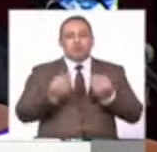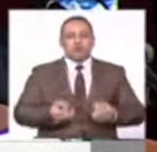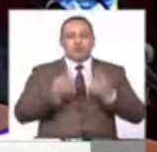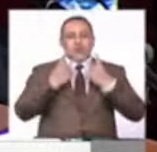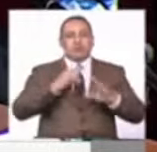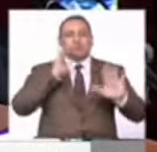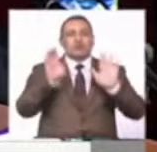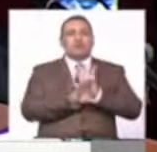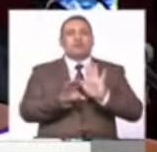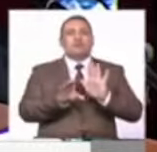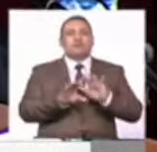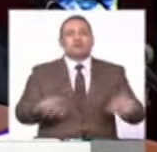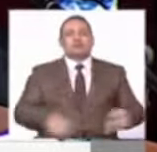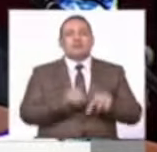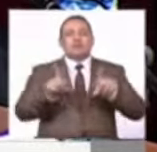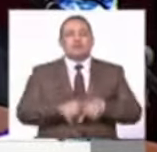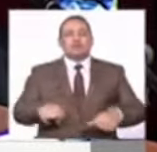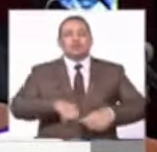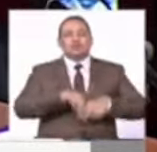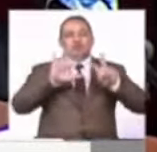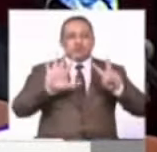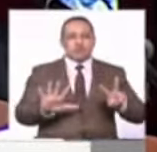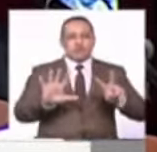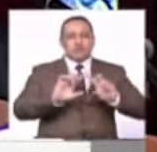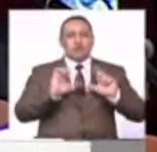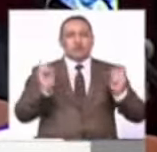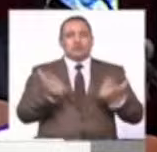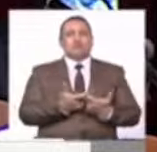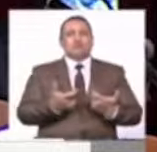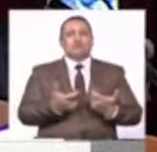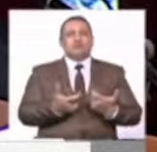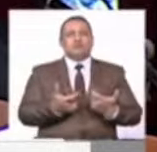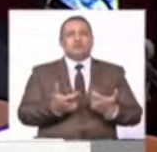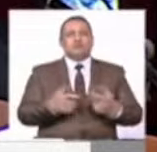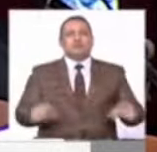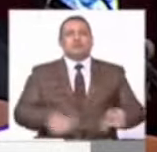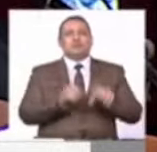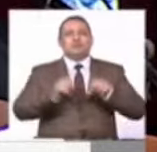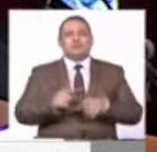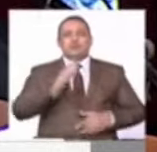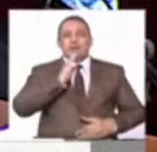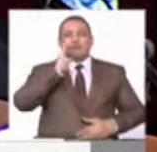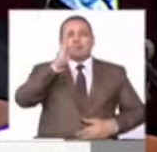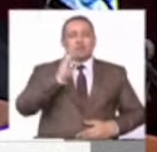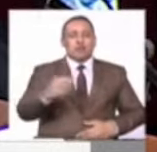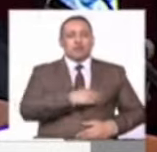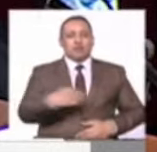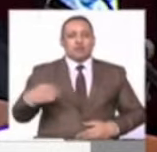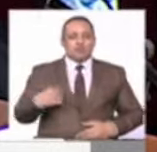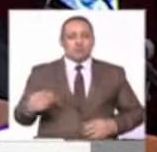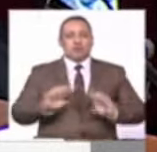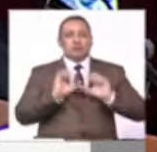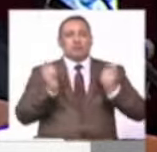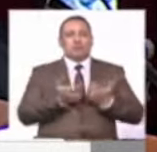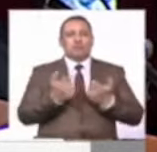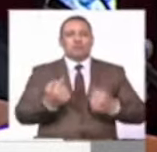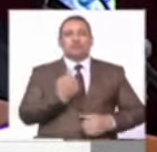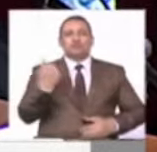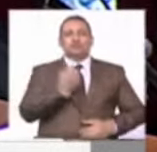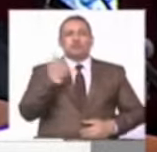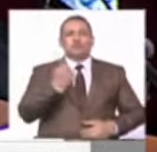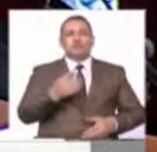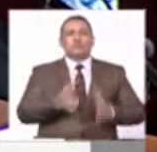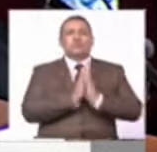por ejemplo de los siete integrantes de la comisión que designaron a los miembros de la junta solo